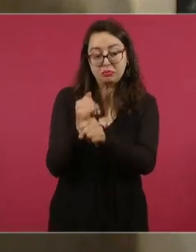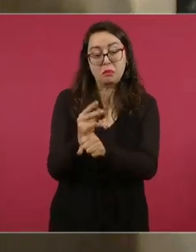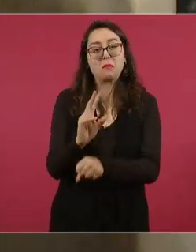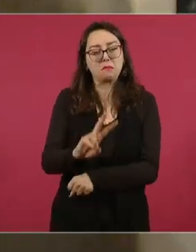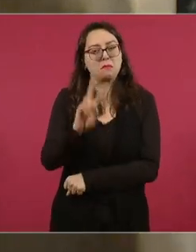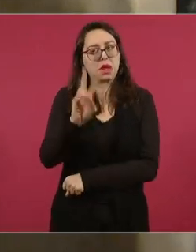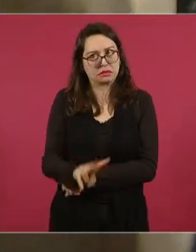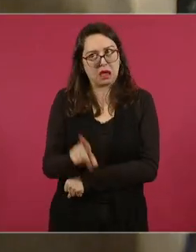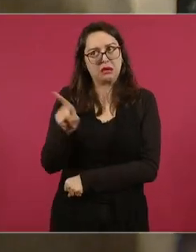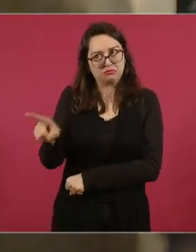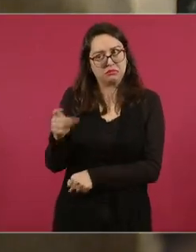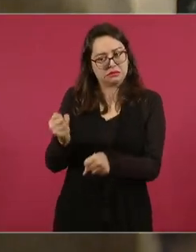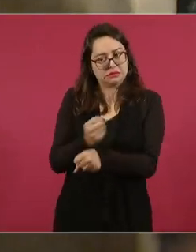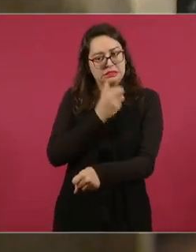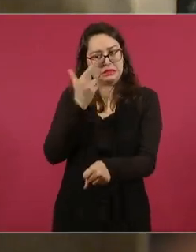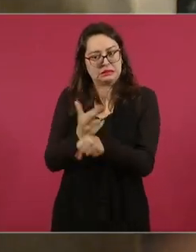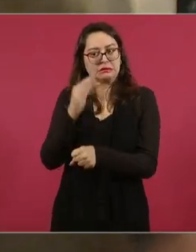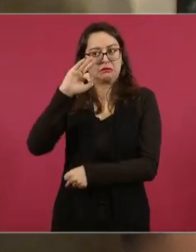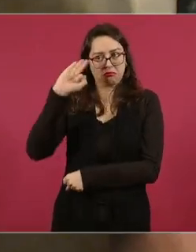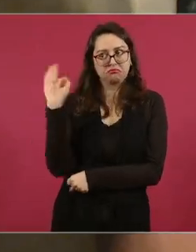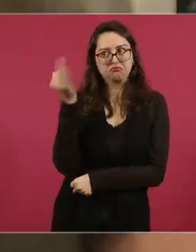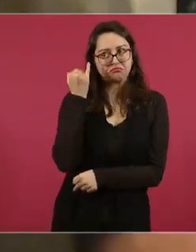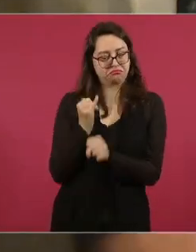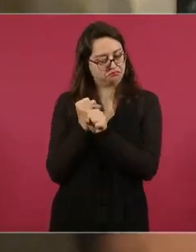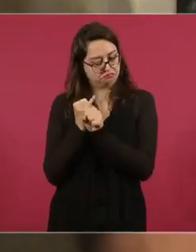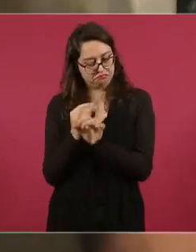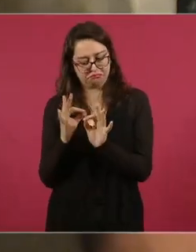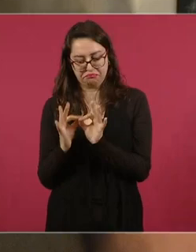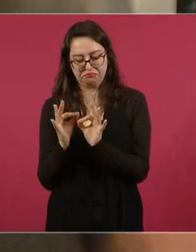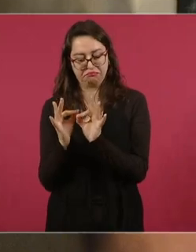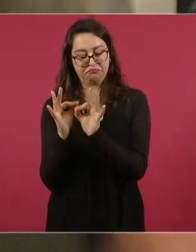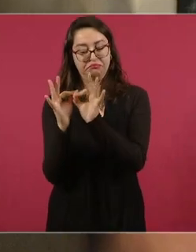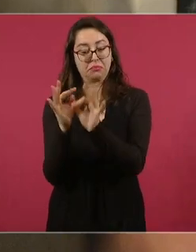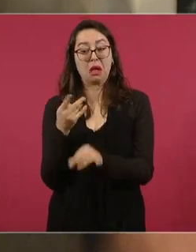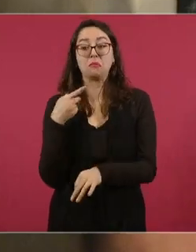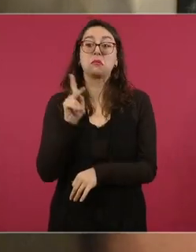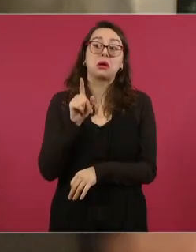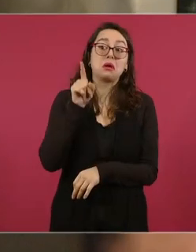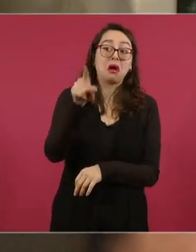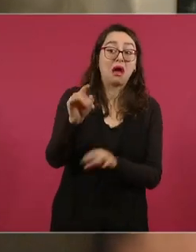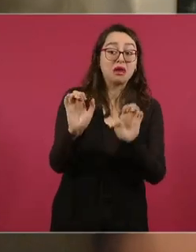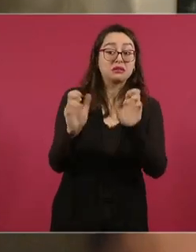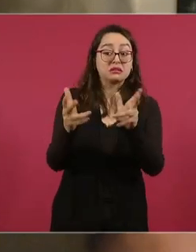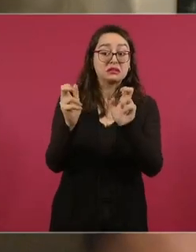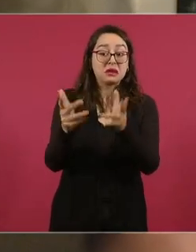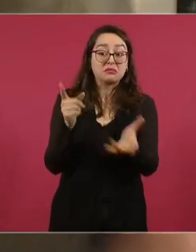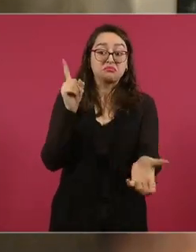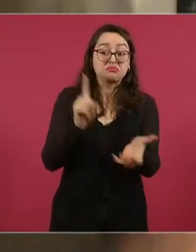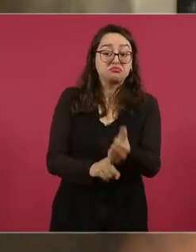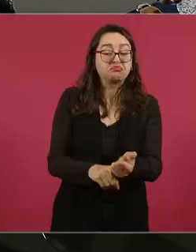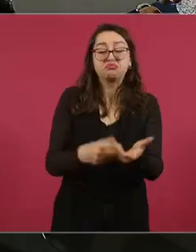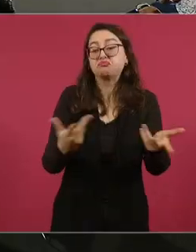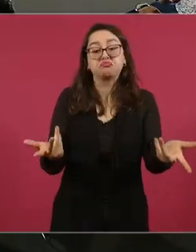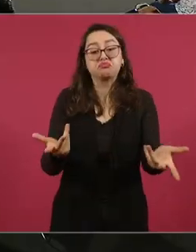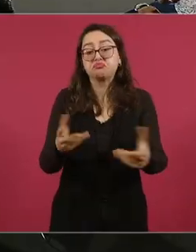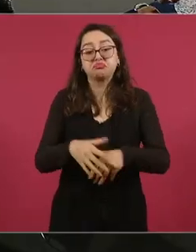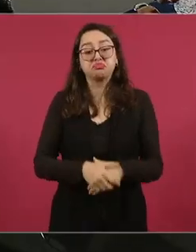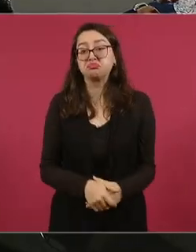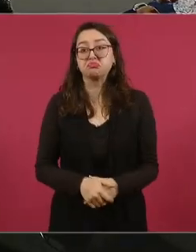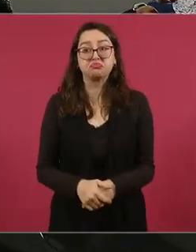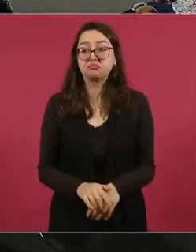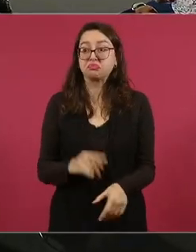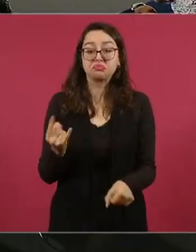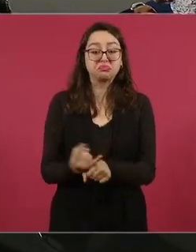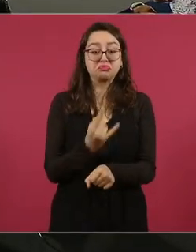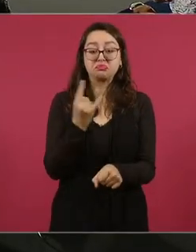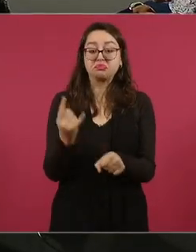Chiapas y en el gobierno de Chiapas, eso se lo informo para que usted lo sepa, ya pasó más de un año y hasta la fecha no pueden determinar qué pasó con el niño Damián.